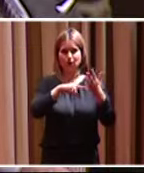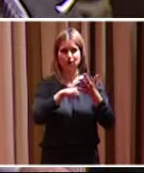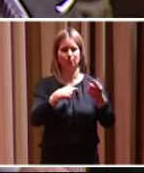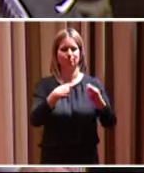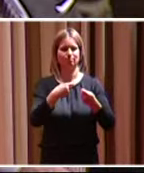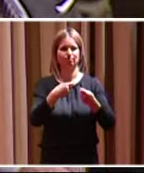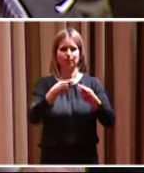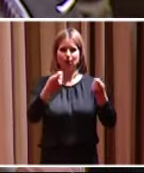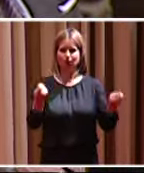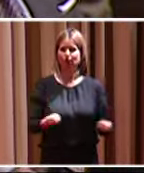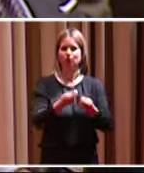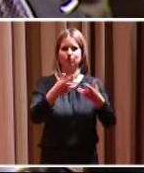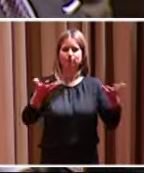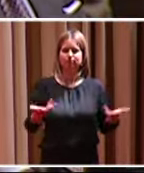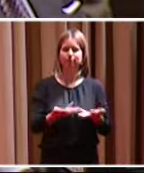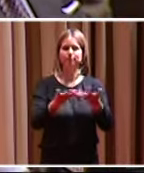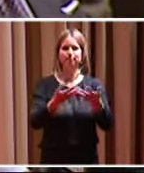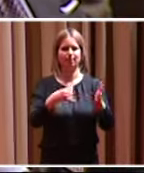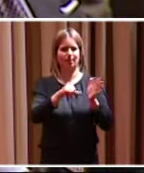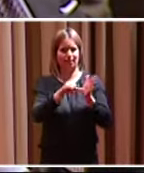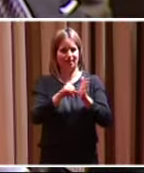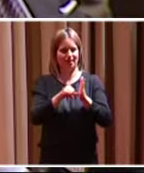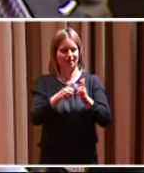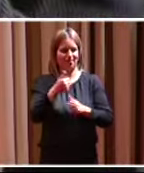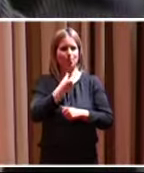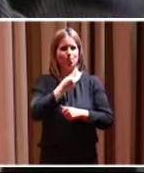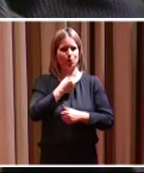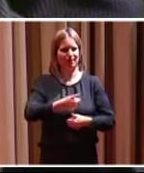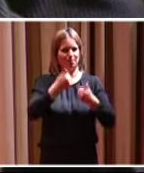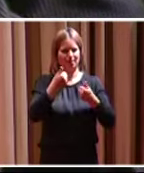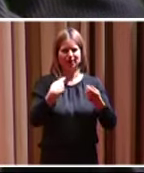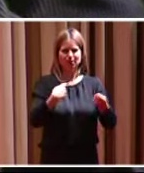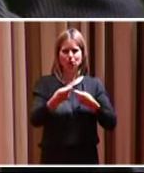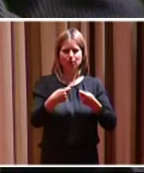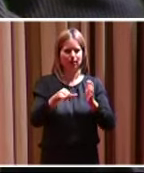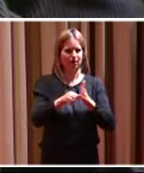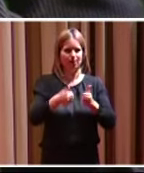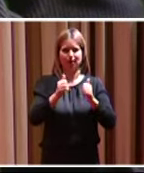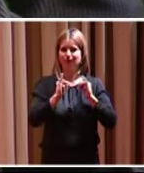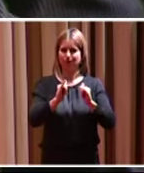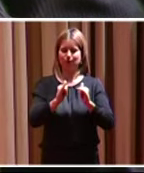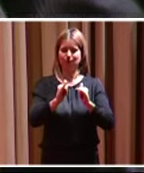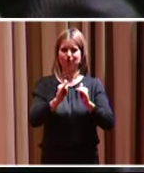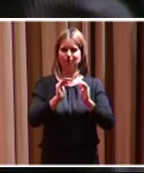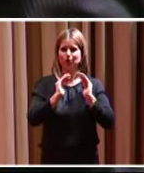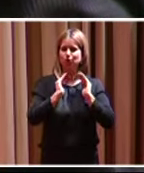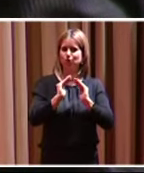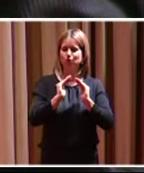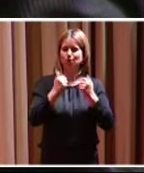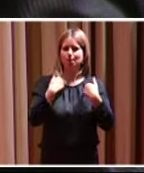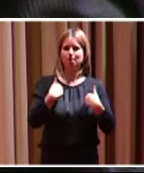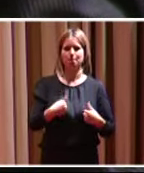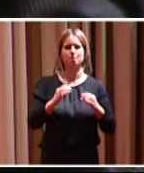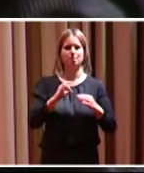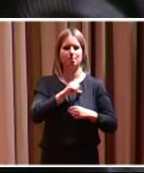los comercios de cercanía, los que nos gustan, de los que disfrutamos, aportando su